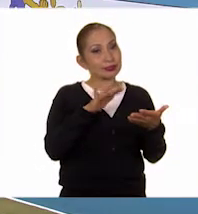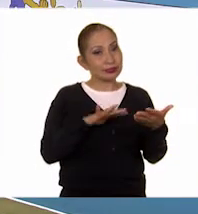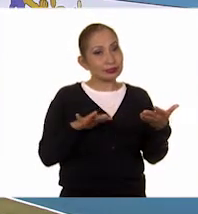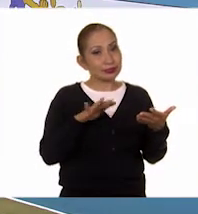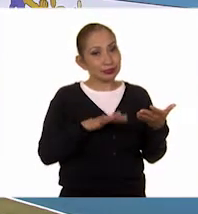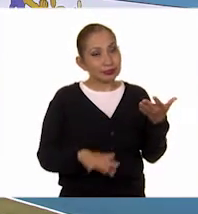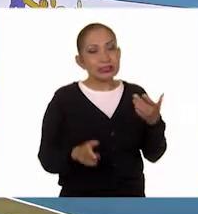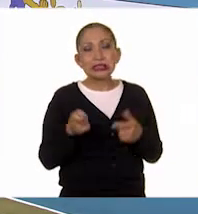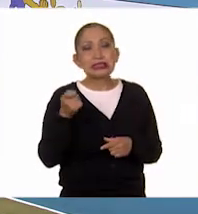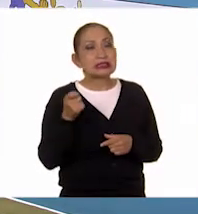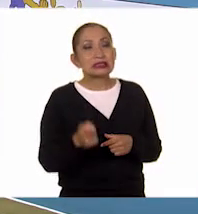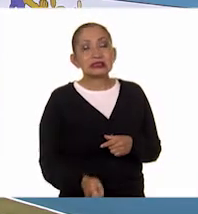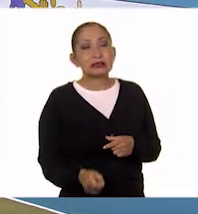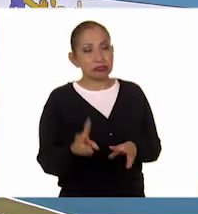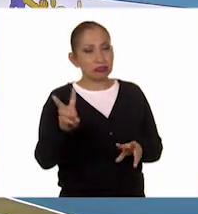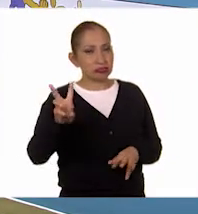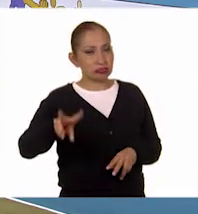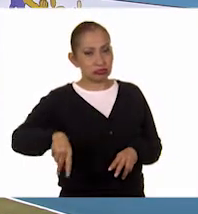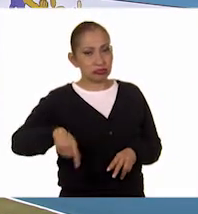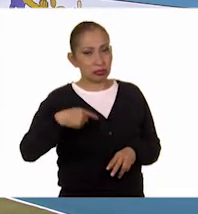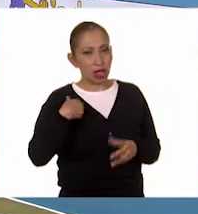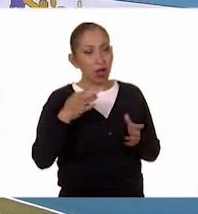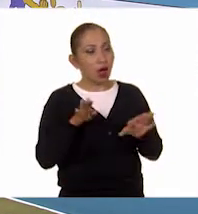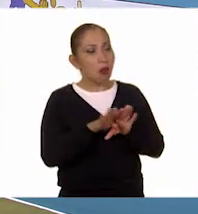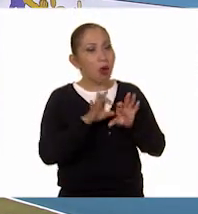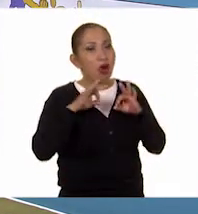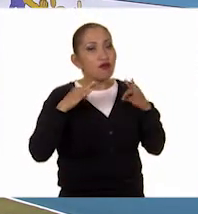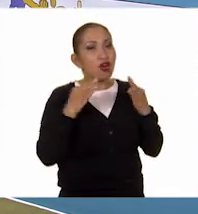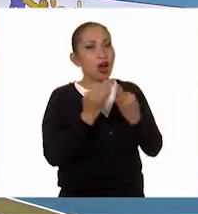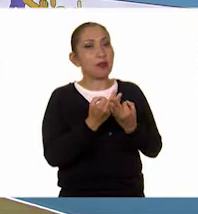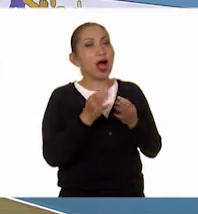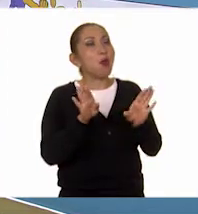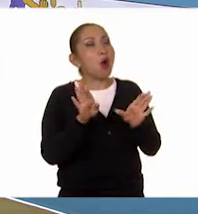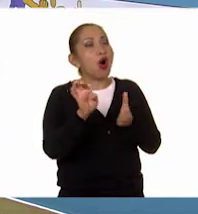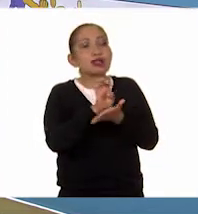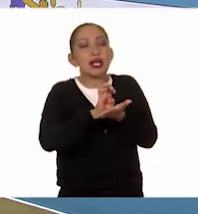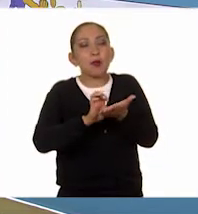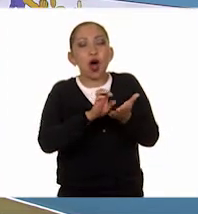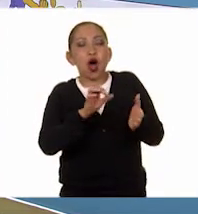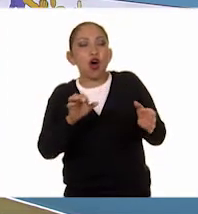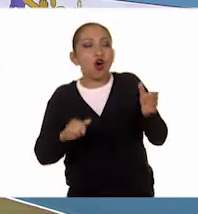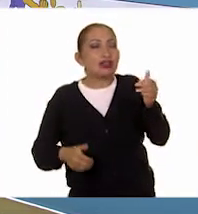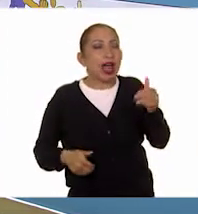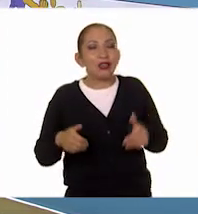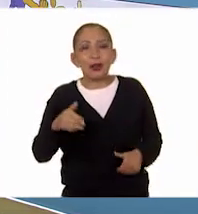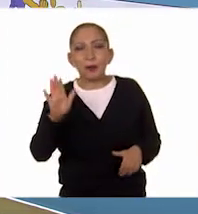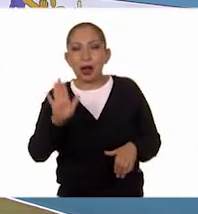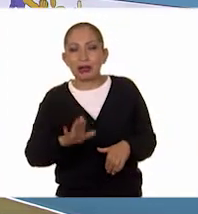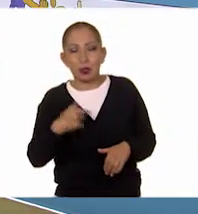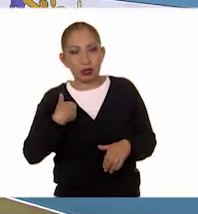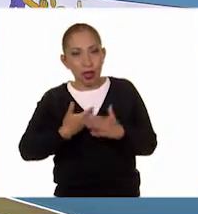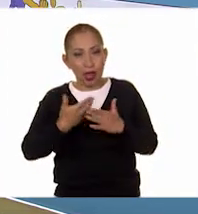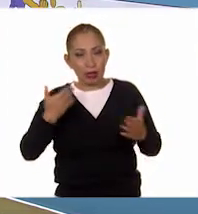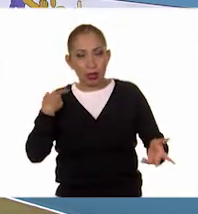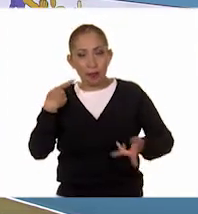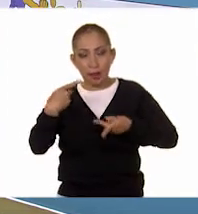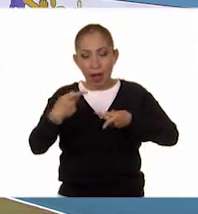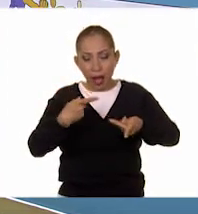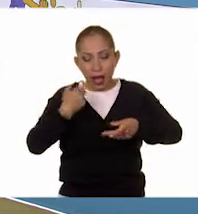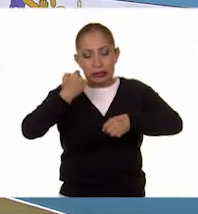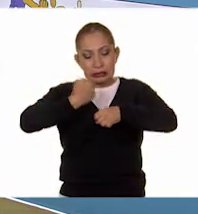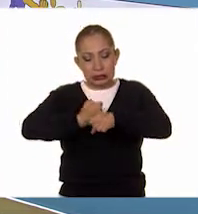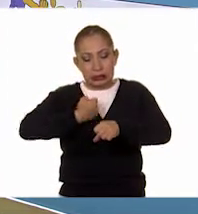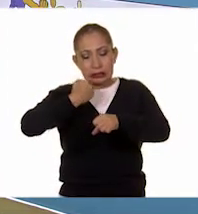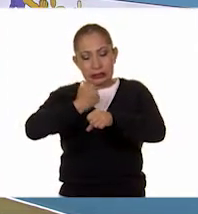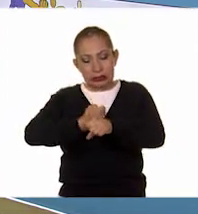modo implica en realidad un tipo de escenificación y por ello es necesario prepararse y ensayar